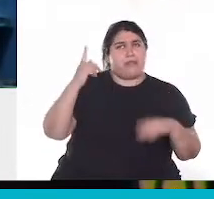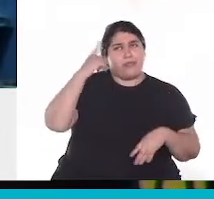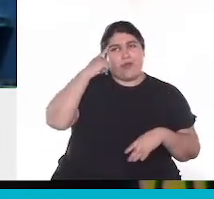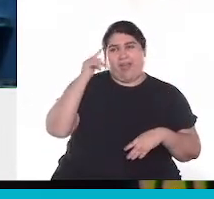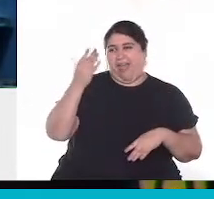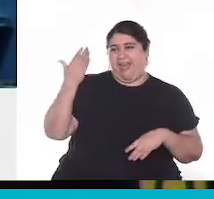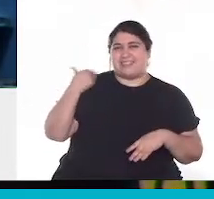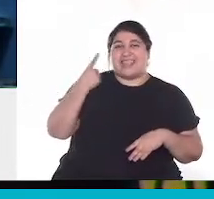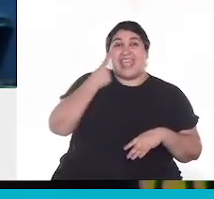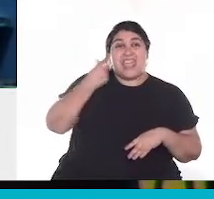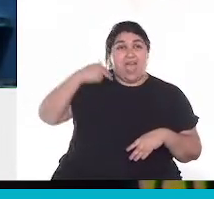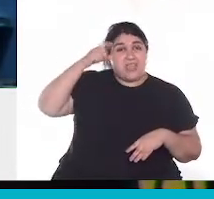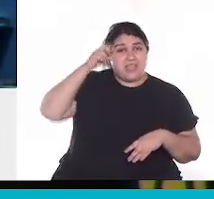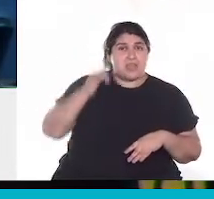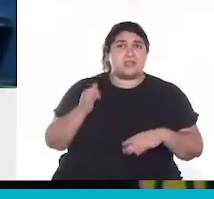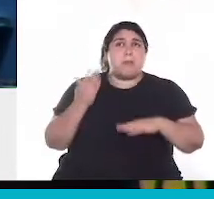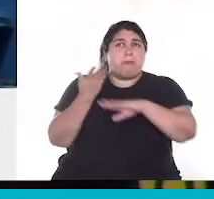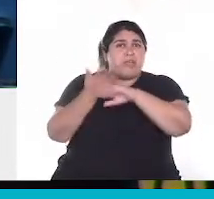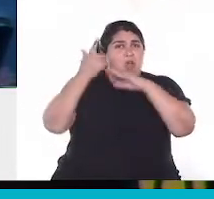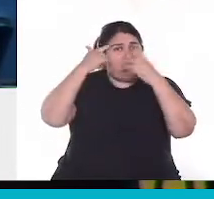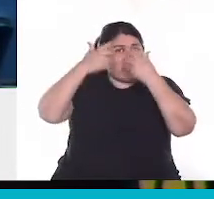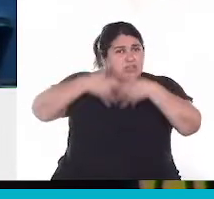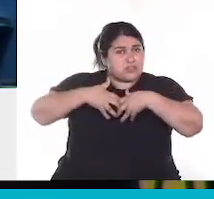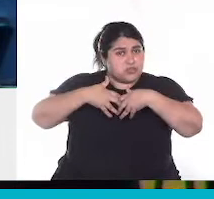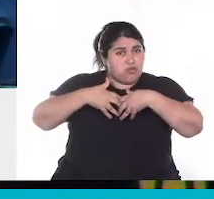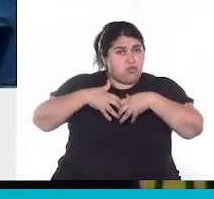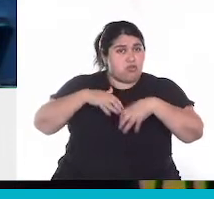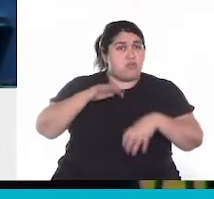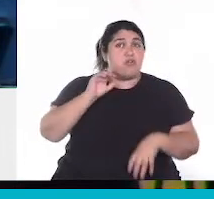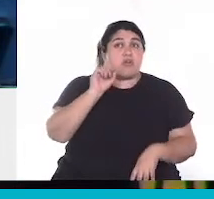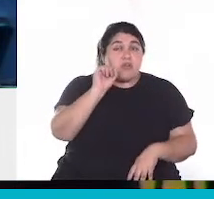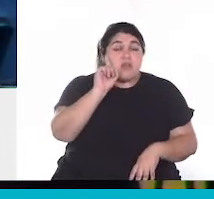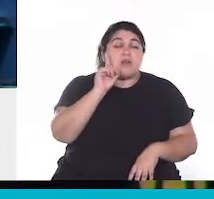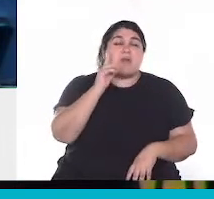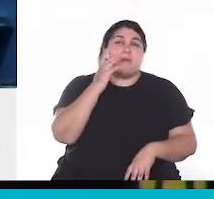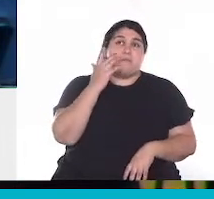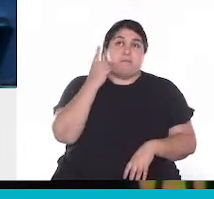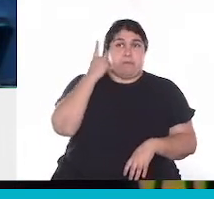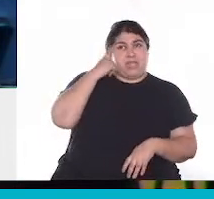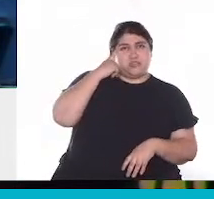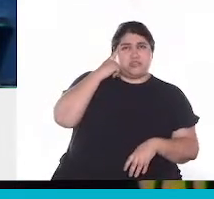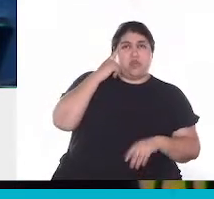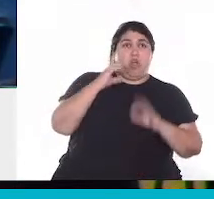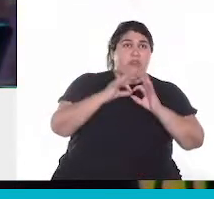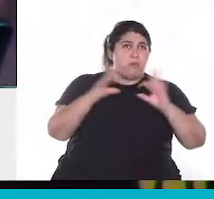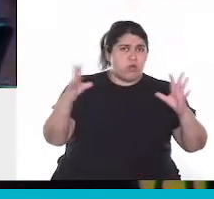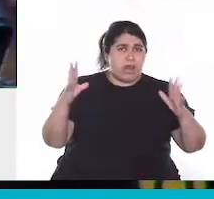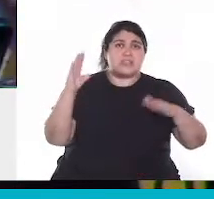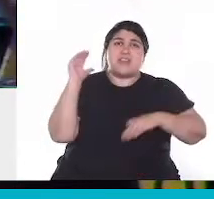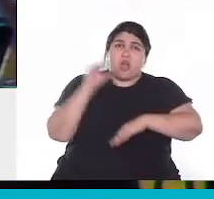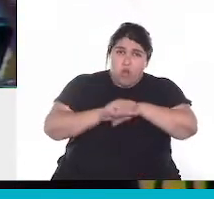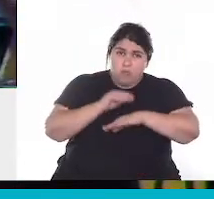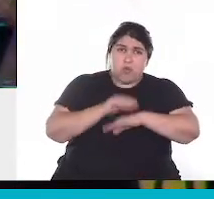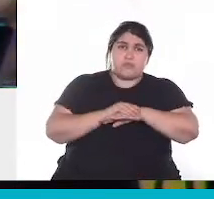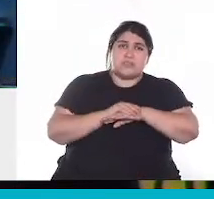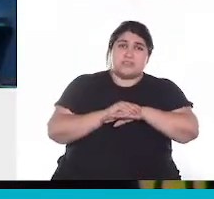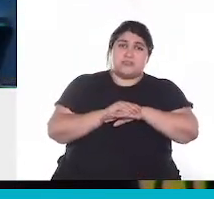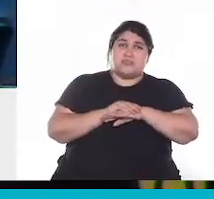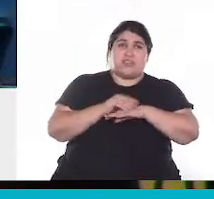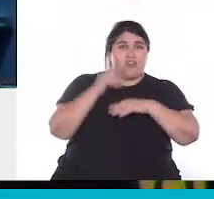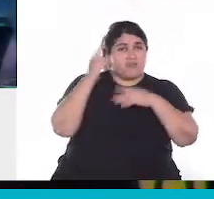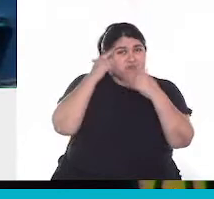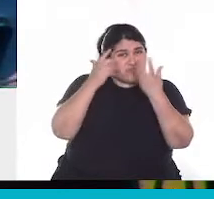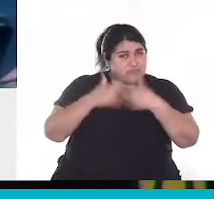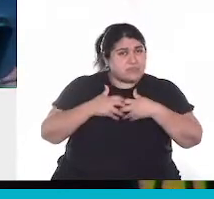diputada Yáñez, parece que si de verdad hay un verdadero compromiso democrático para que la